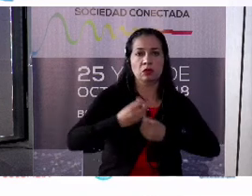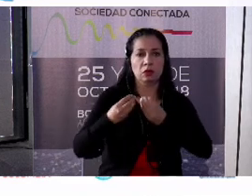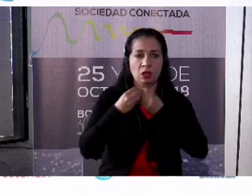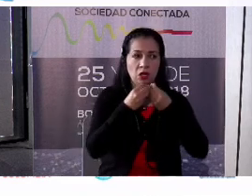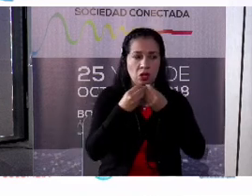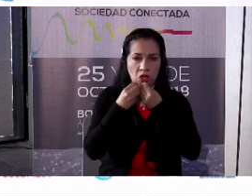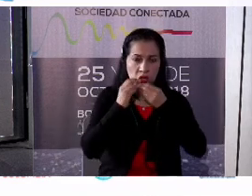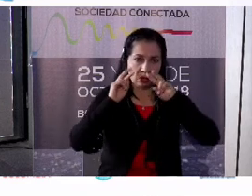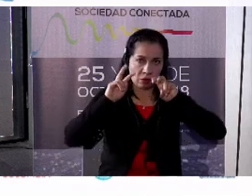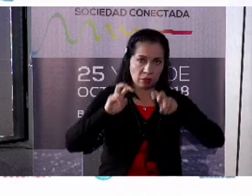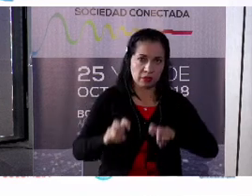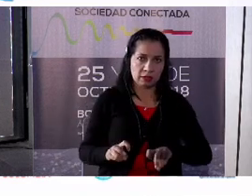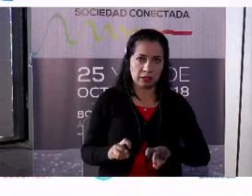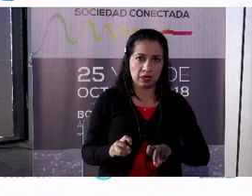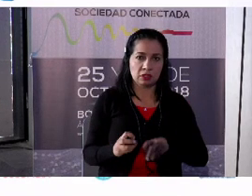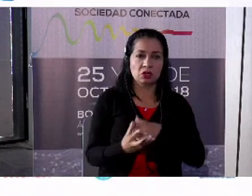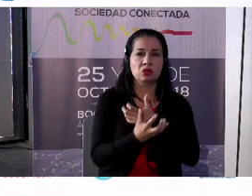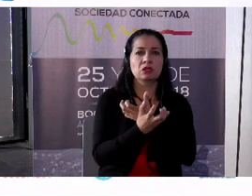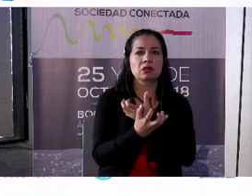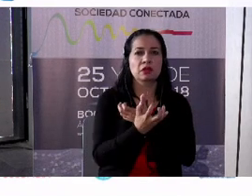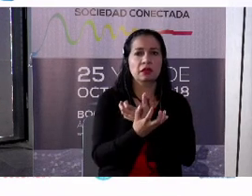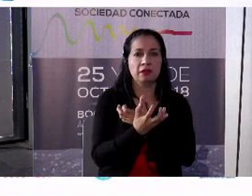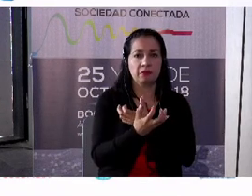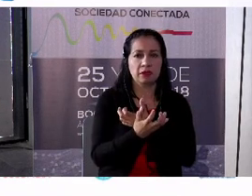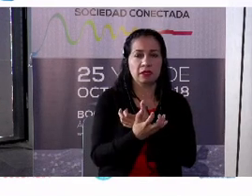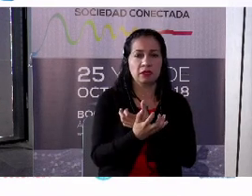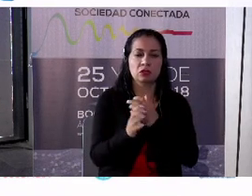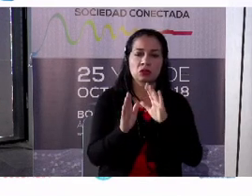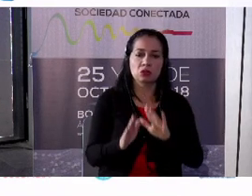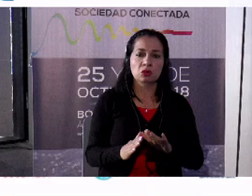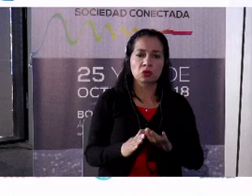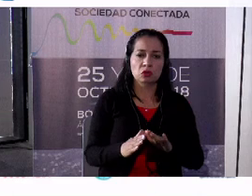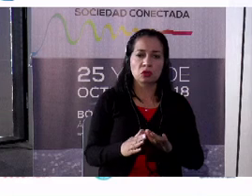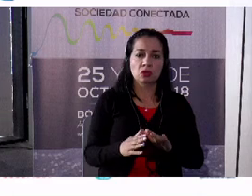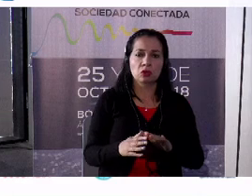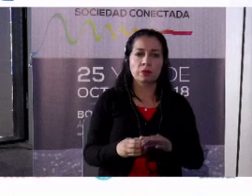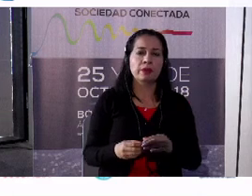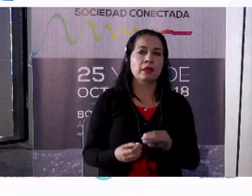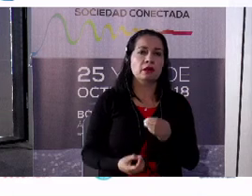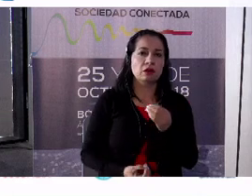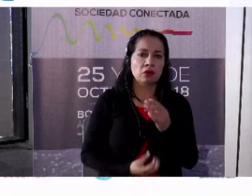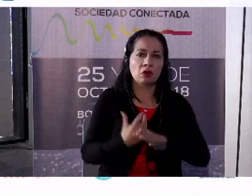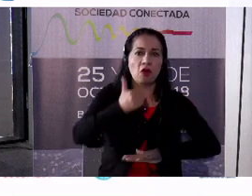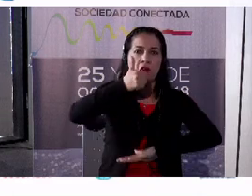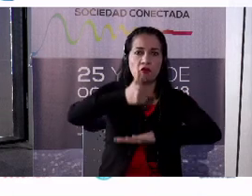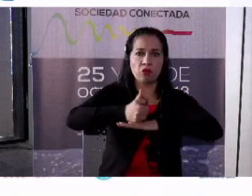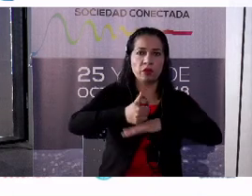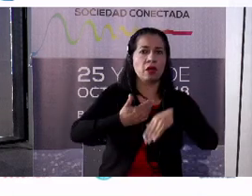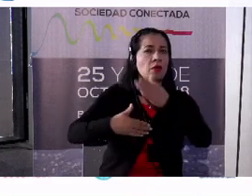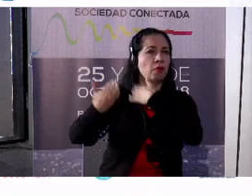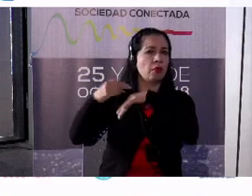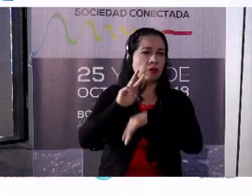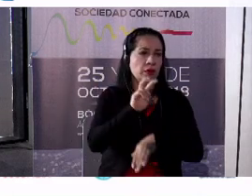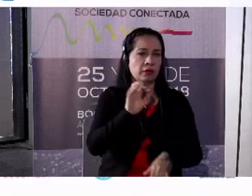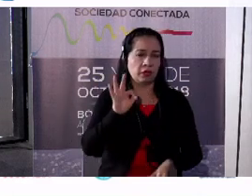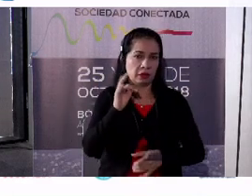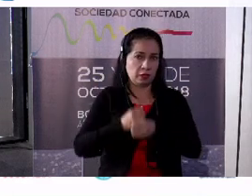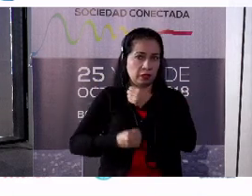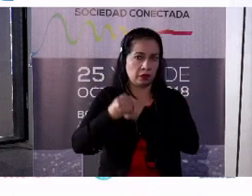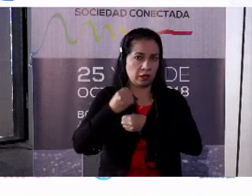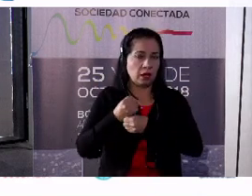investigación científica fue fundada hace 73 años empezó con el régimen